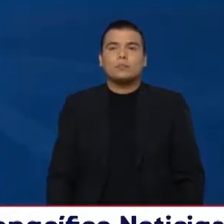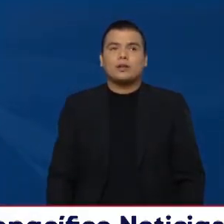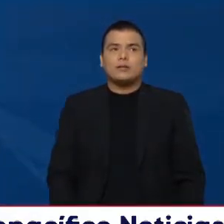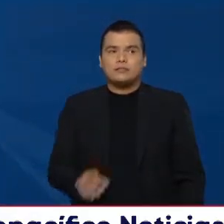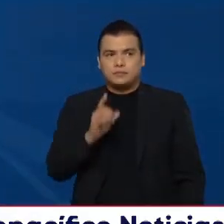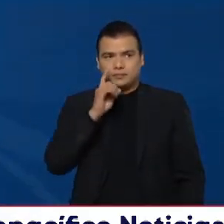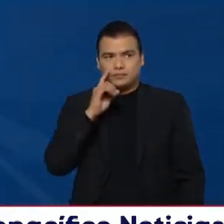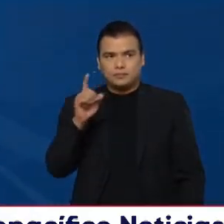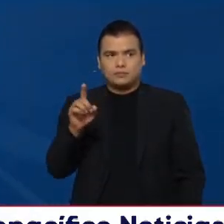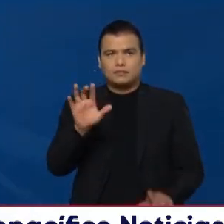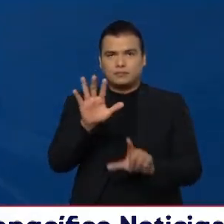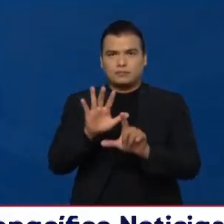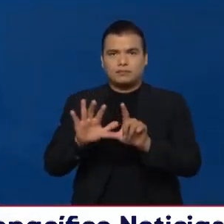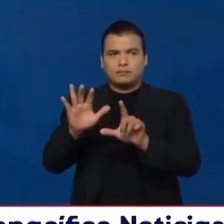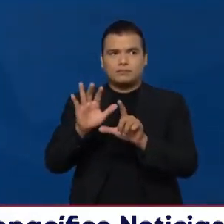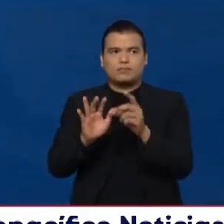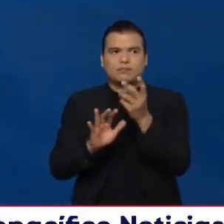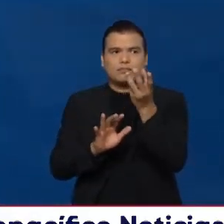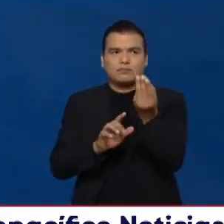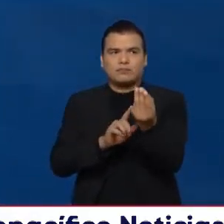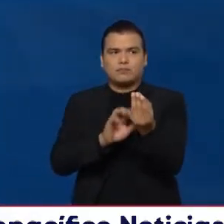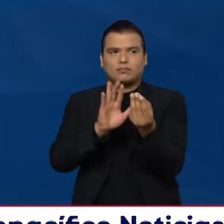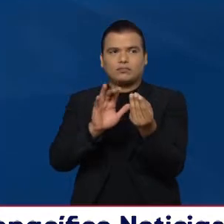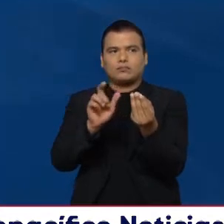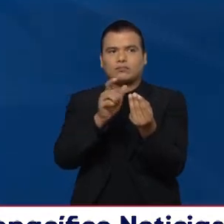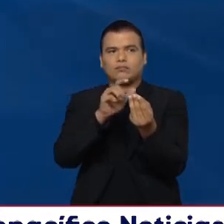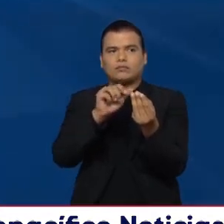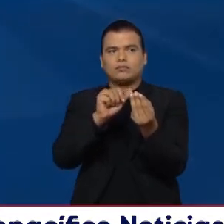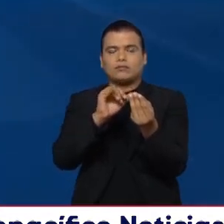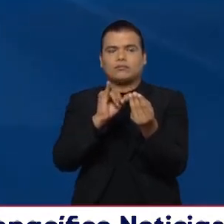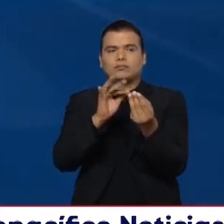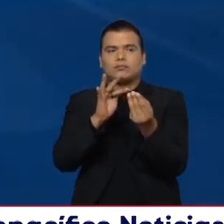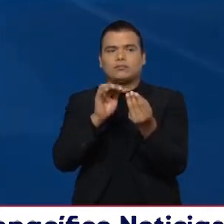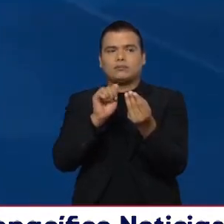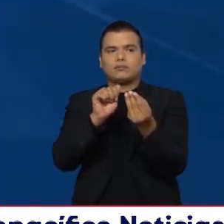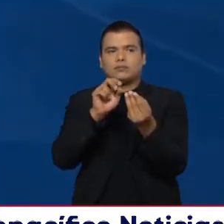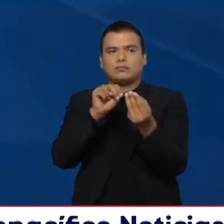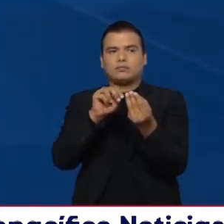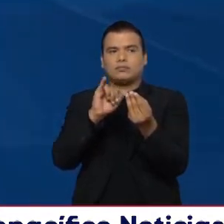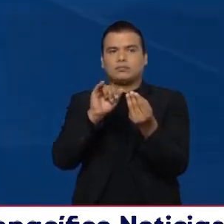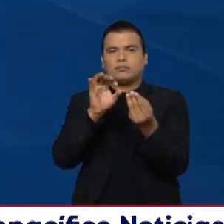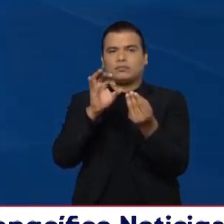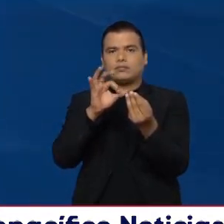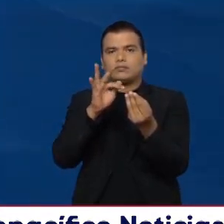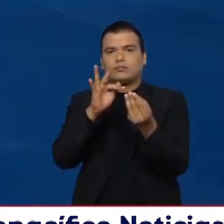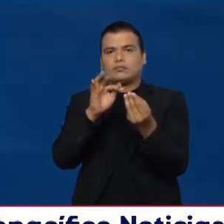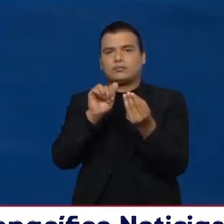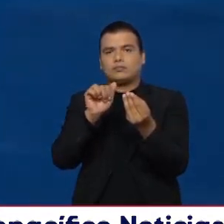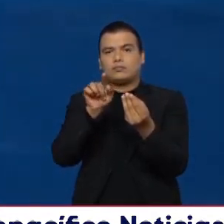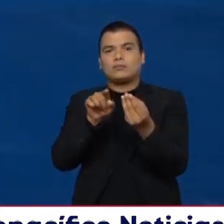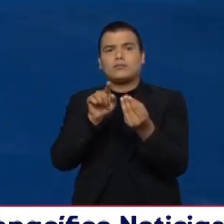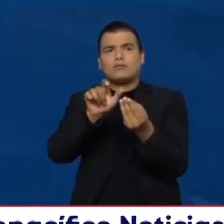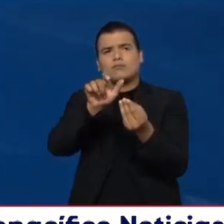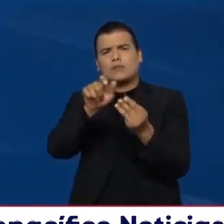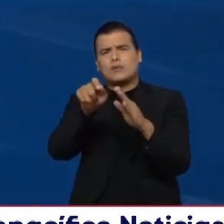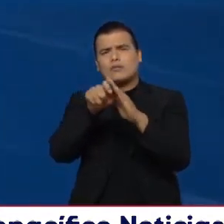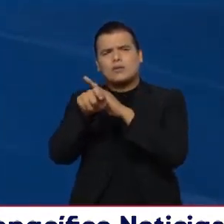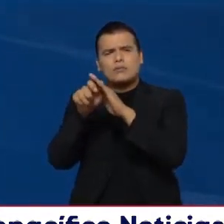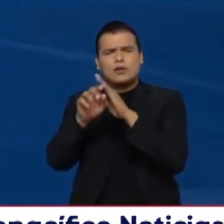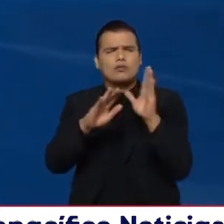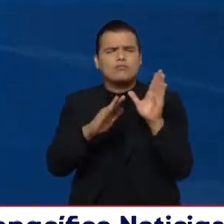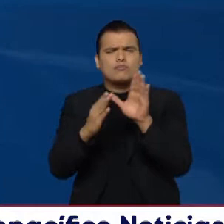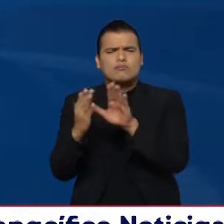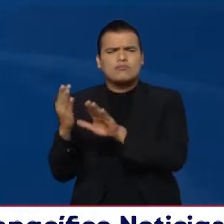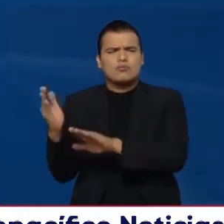Pero mire, vea, de los gaitanistas, vea. Ahora más ratico en la pelea, miren, vea, todos gaitanistas. Una masacre, así definen